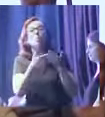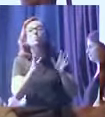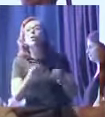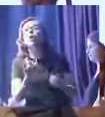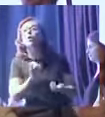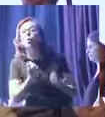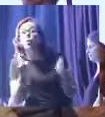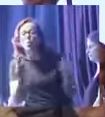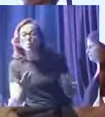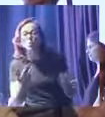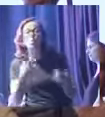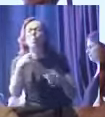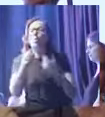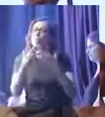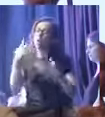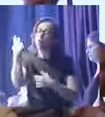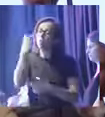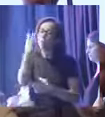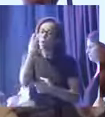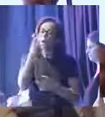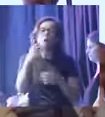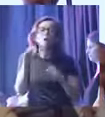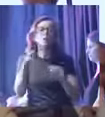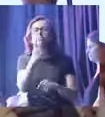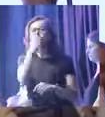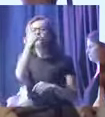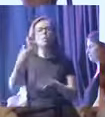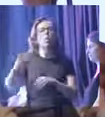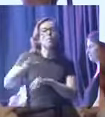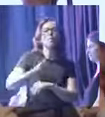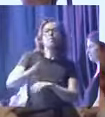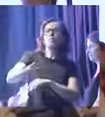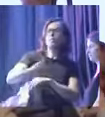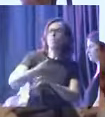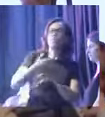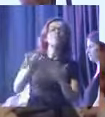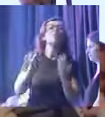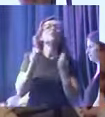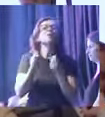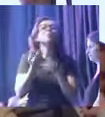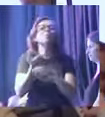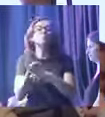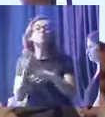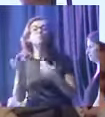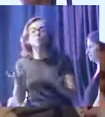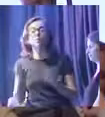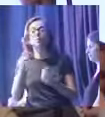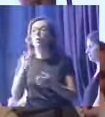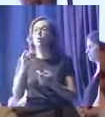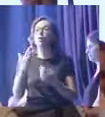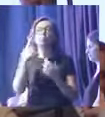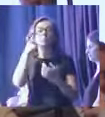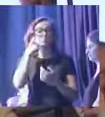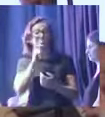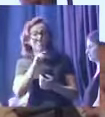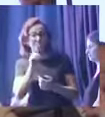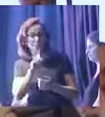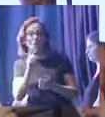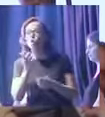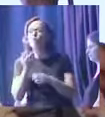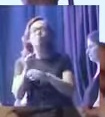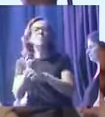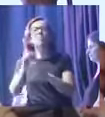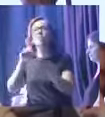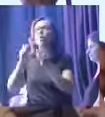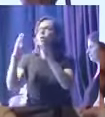eso empieza por buscar lo primero que piden, porque increíblemente, antes que pedir un cambio